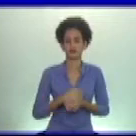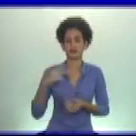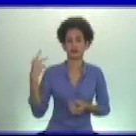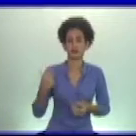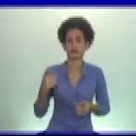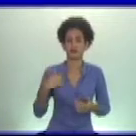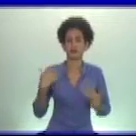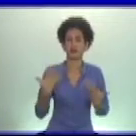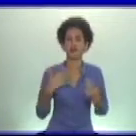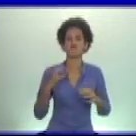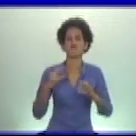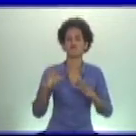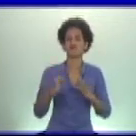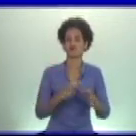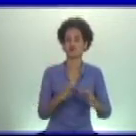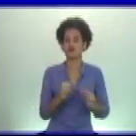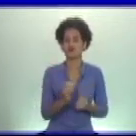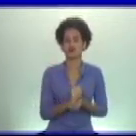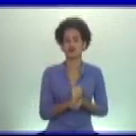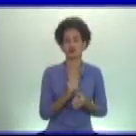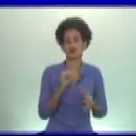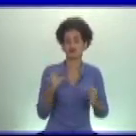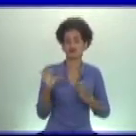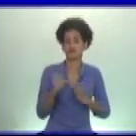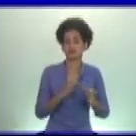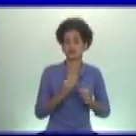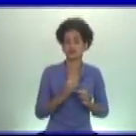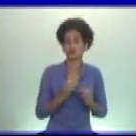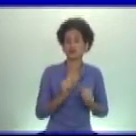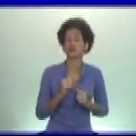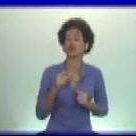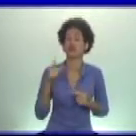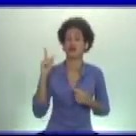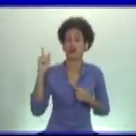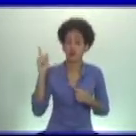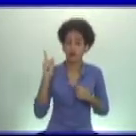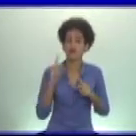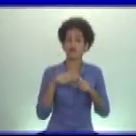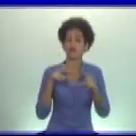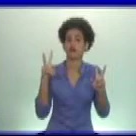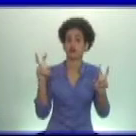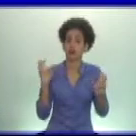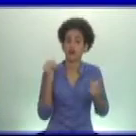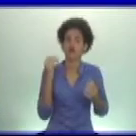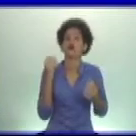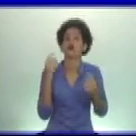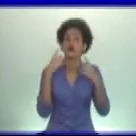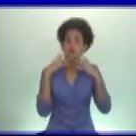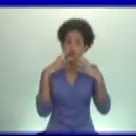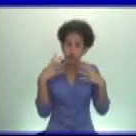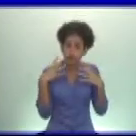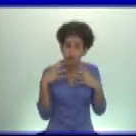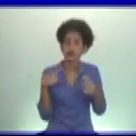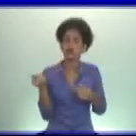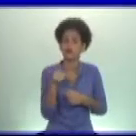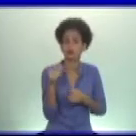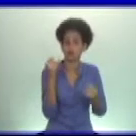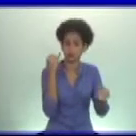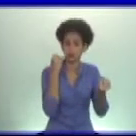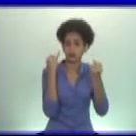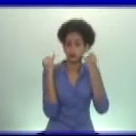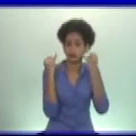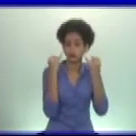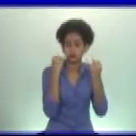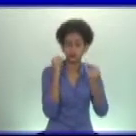funciones. Funciones, que es un tema que a todos nos interesa, como todo el contenido, pero este es importante, muy